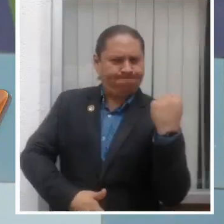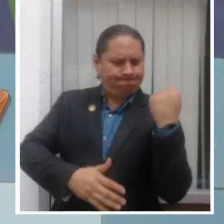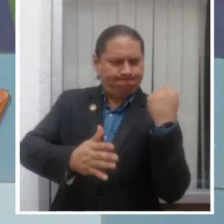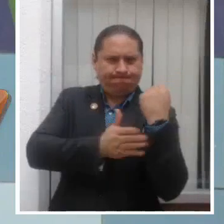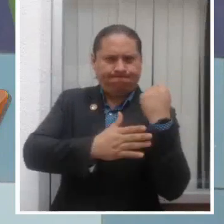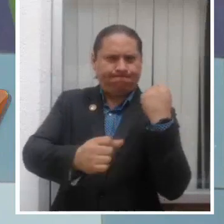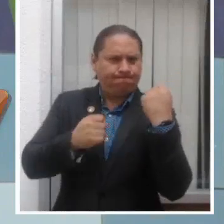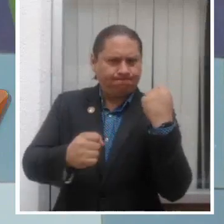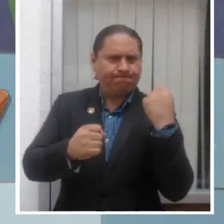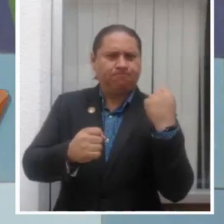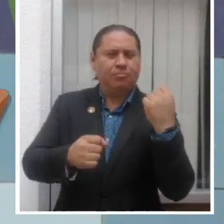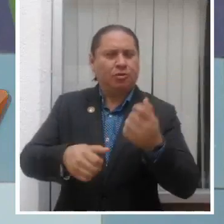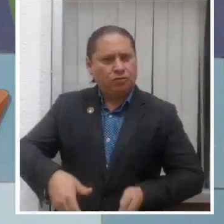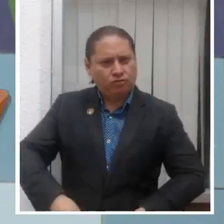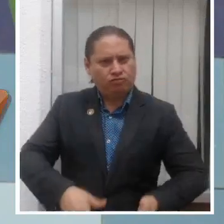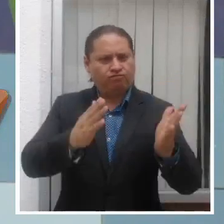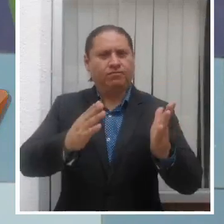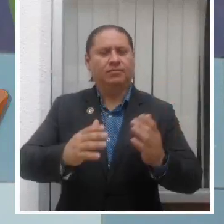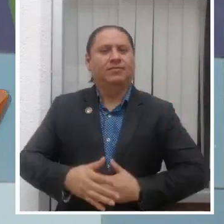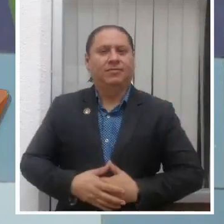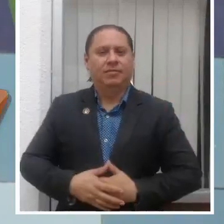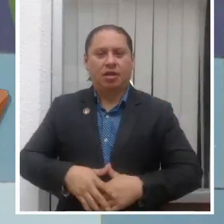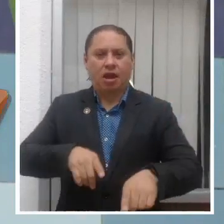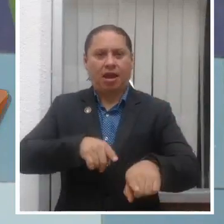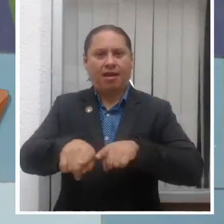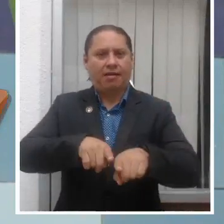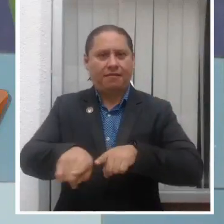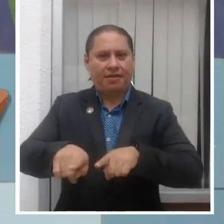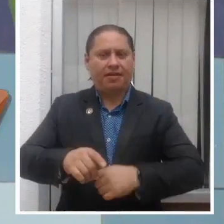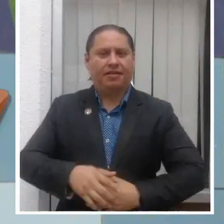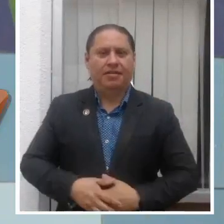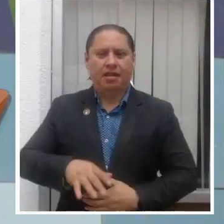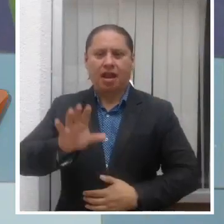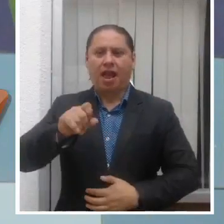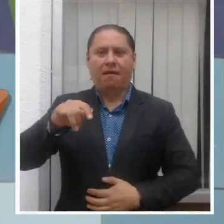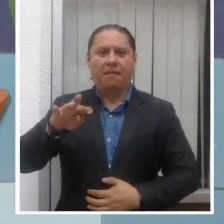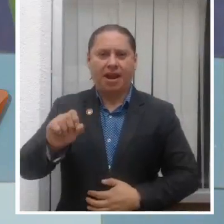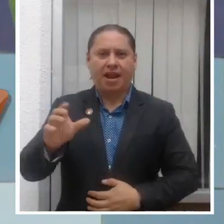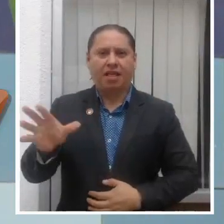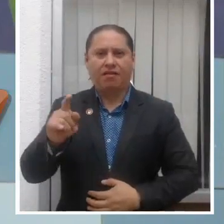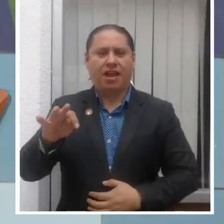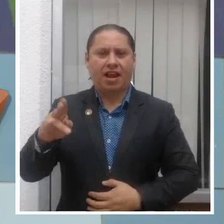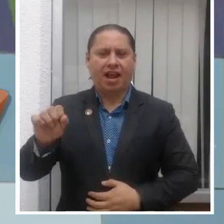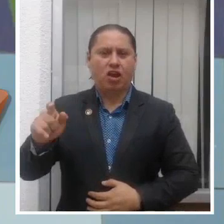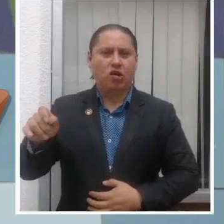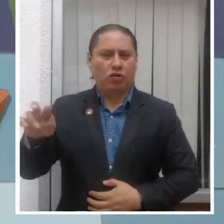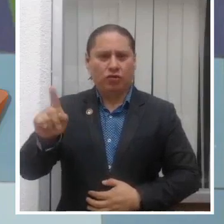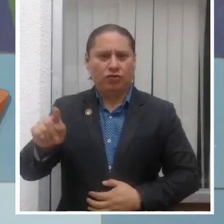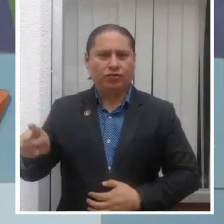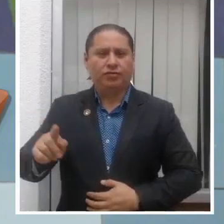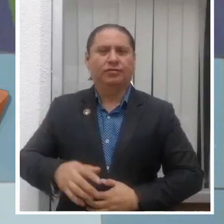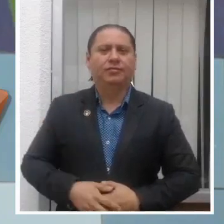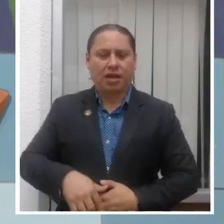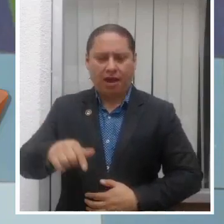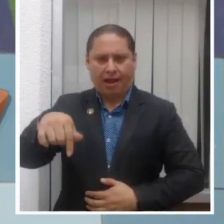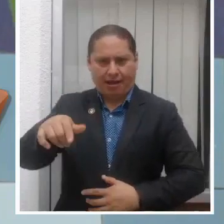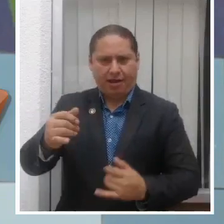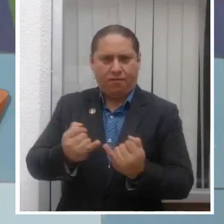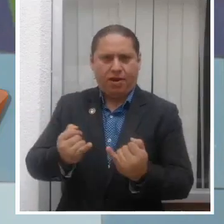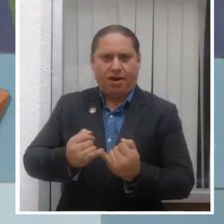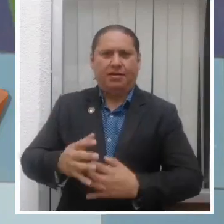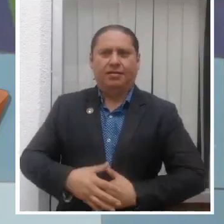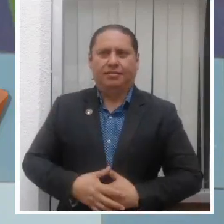mío, a mi hermano Emiliano de la Cruz también, que está aquí